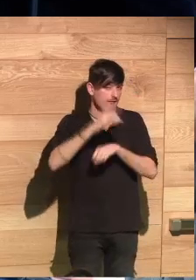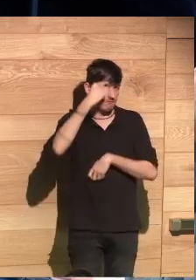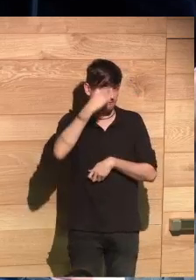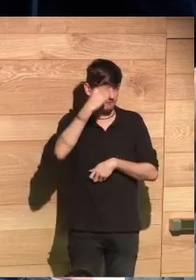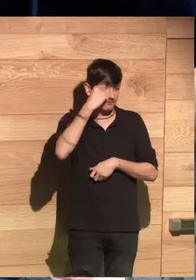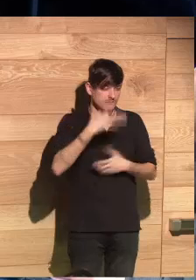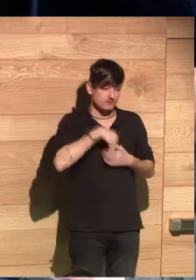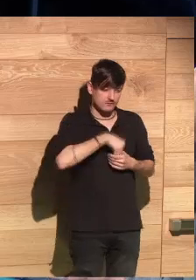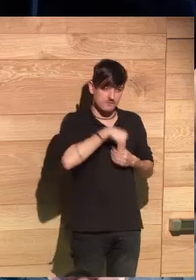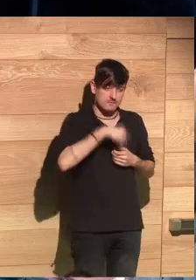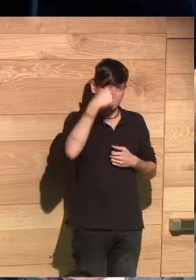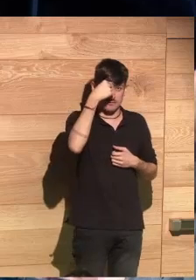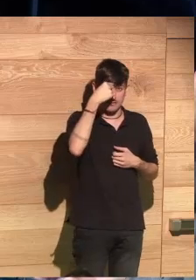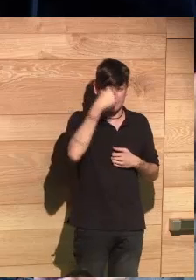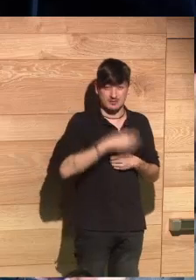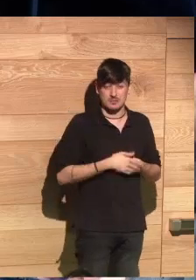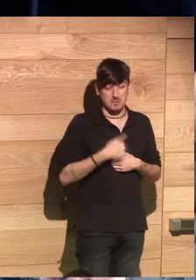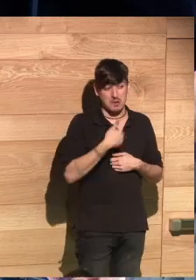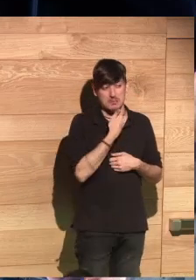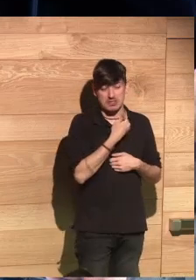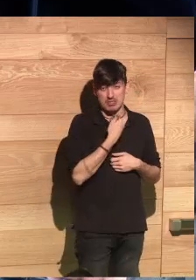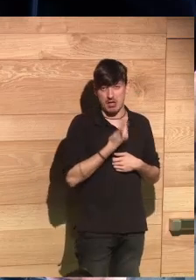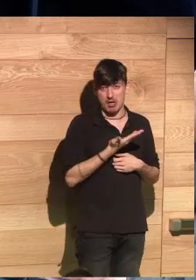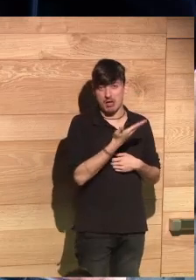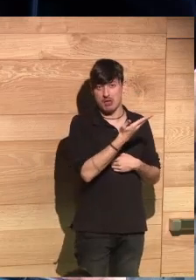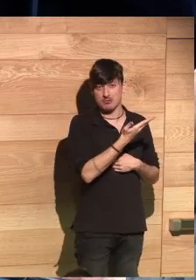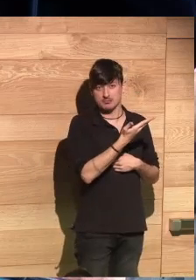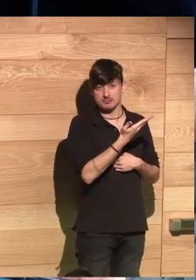Entonces, sí, me apetecía cerrar